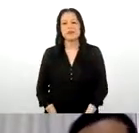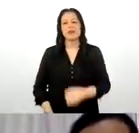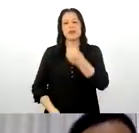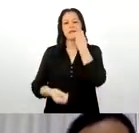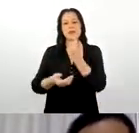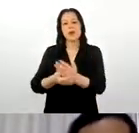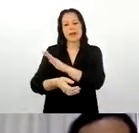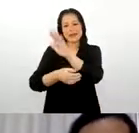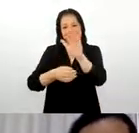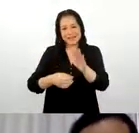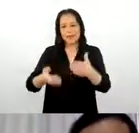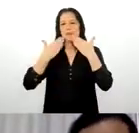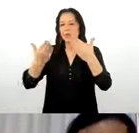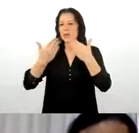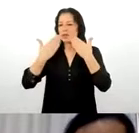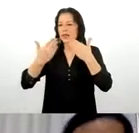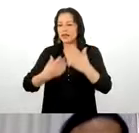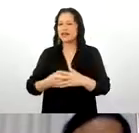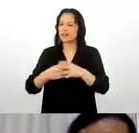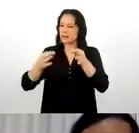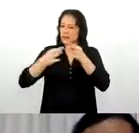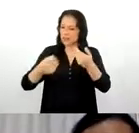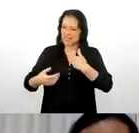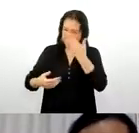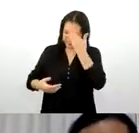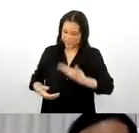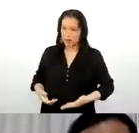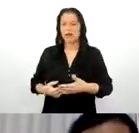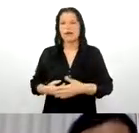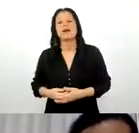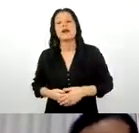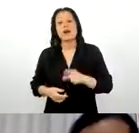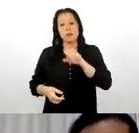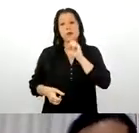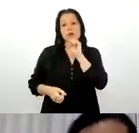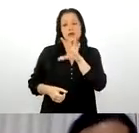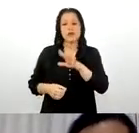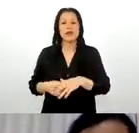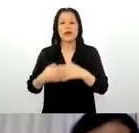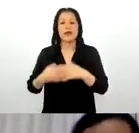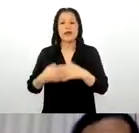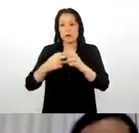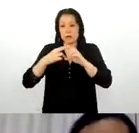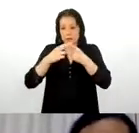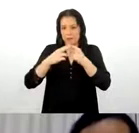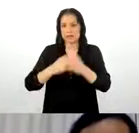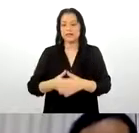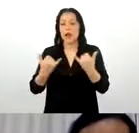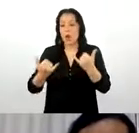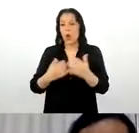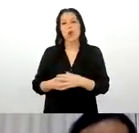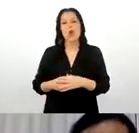Buenas tardes, muchas gracias por la introducción. Bueno, como lo menciona, vamos a empezar el día de hoy a